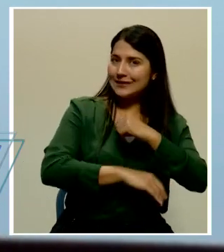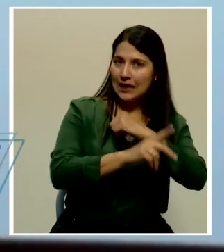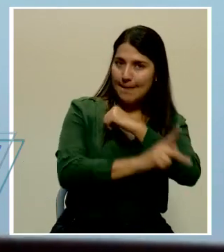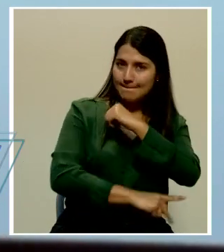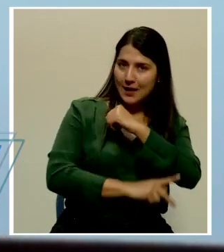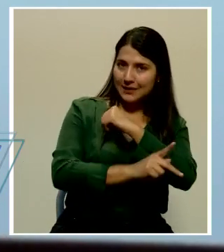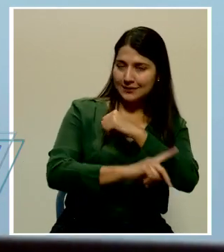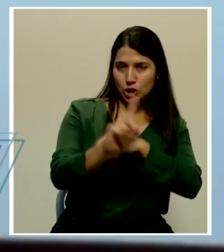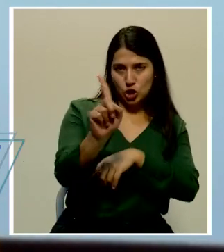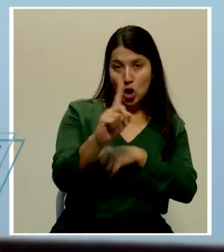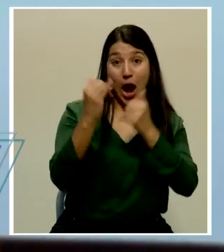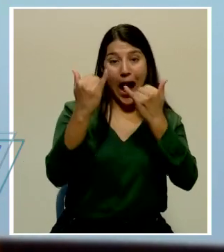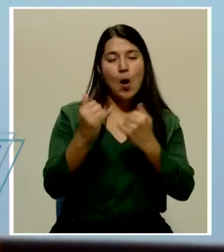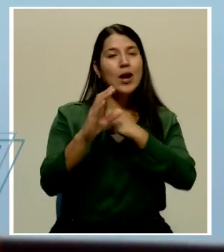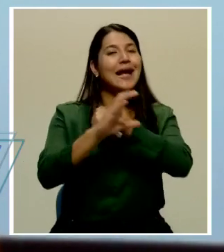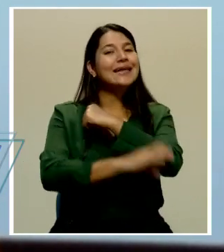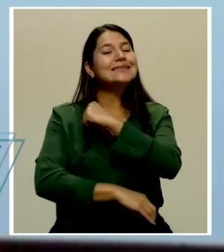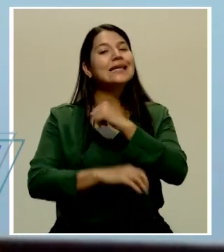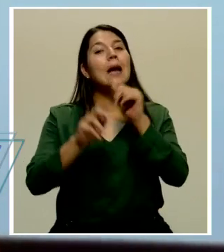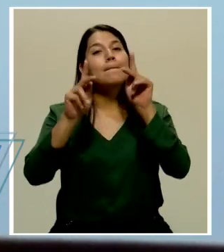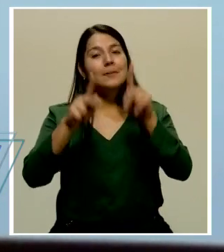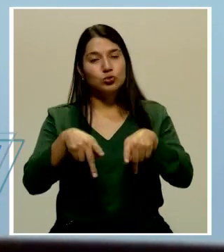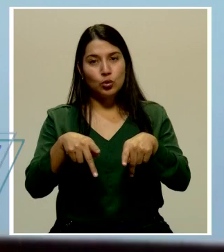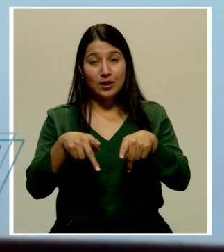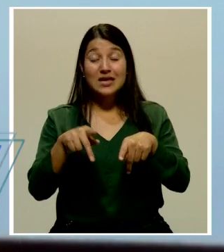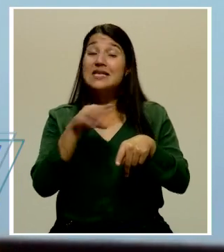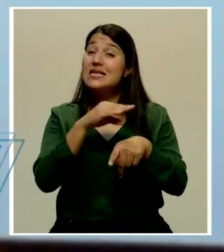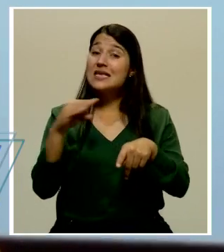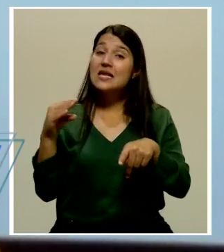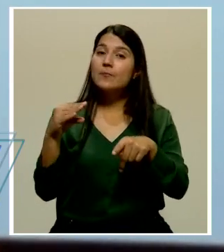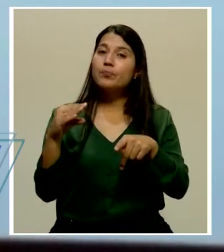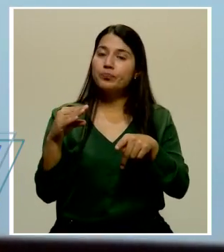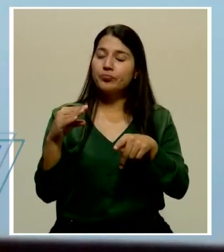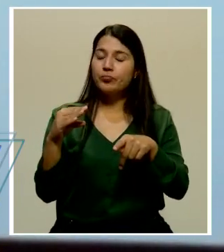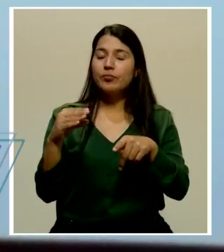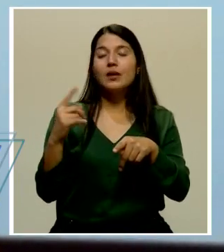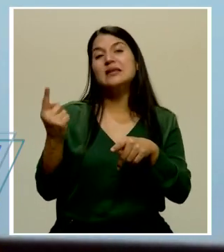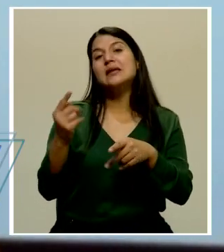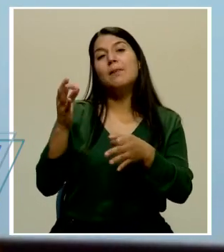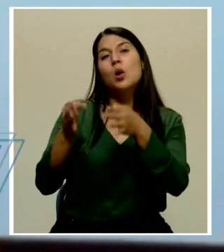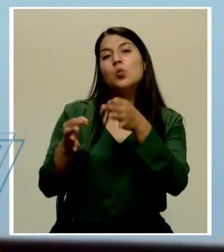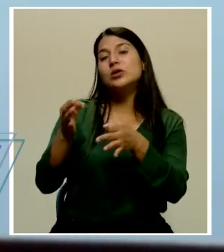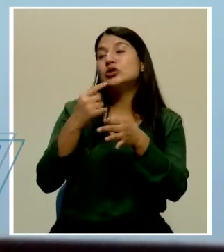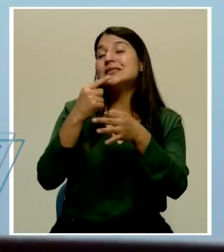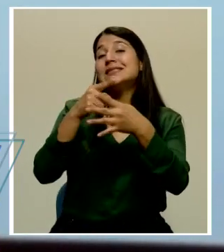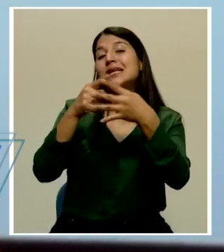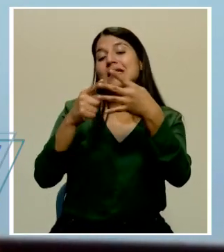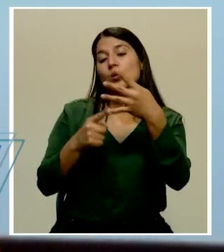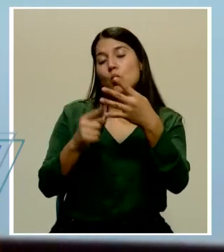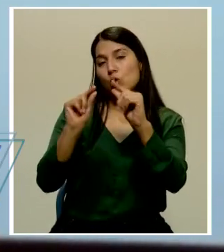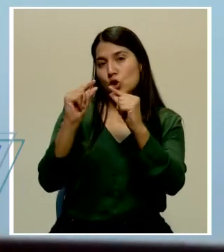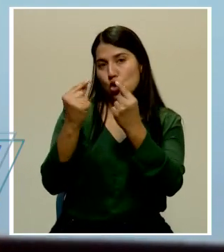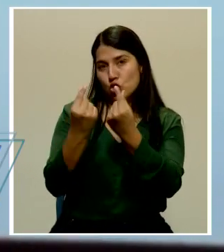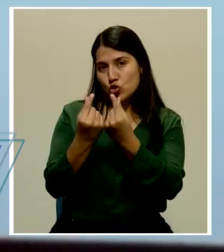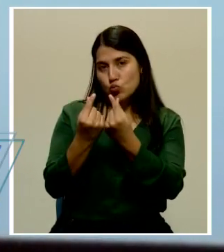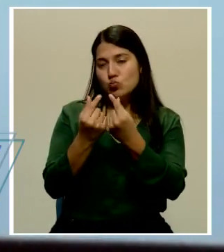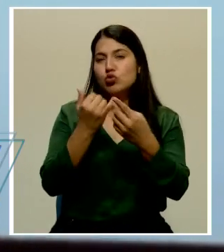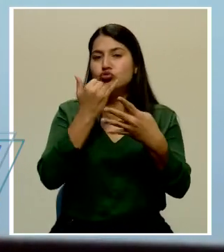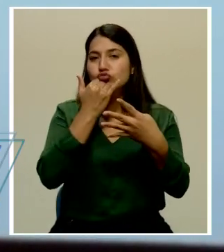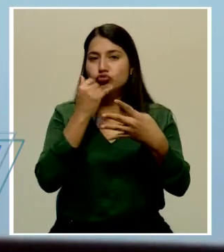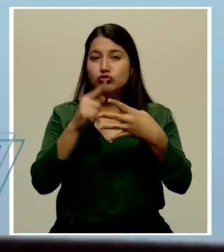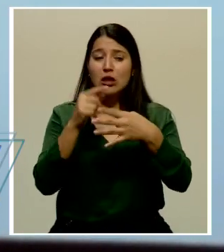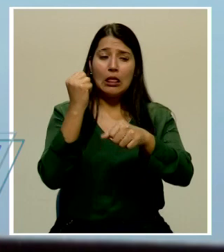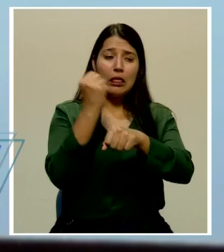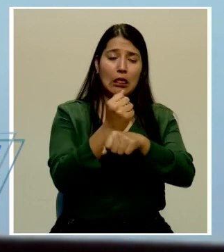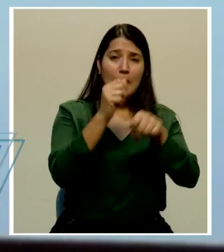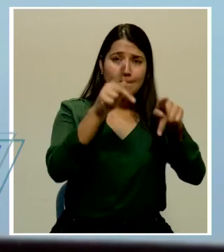se dice cuáles son los delitos que se van a conocer, que básicamente son 4 grupos: el genocidio,